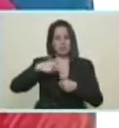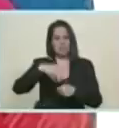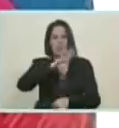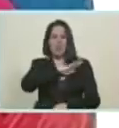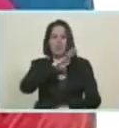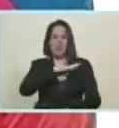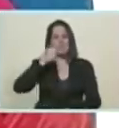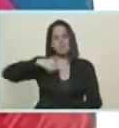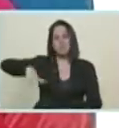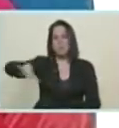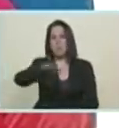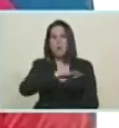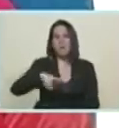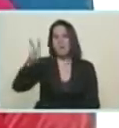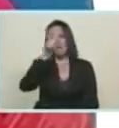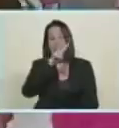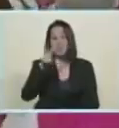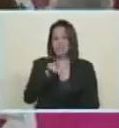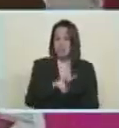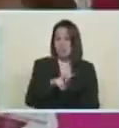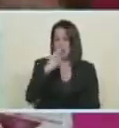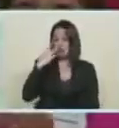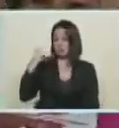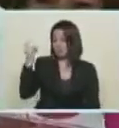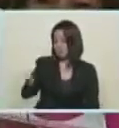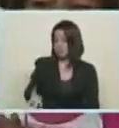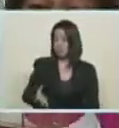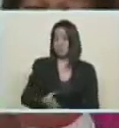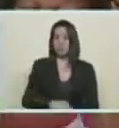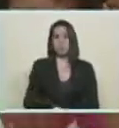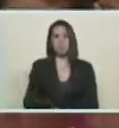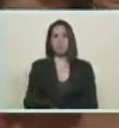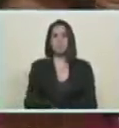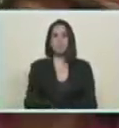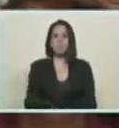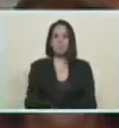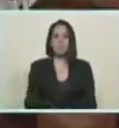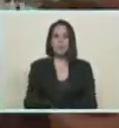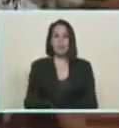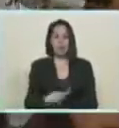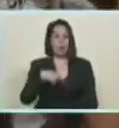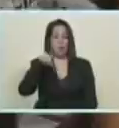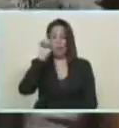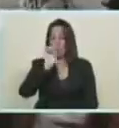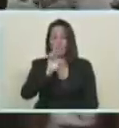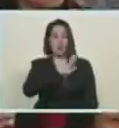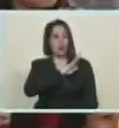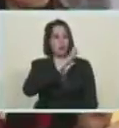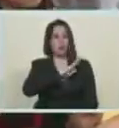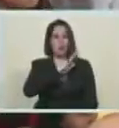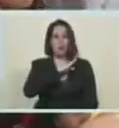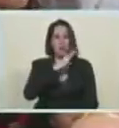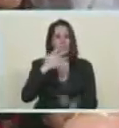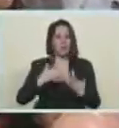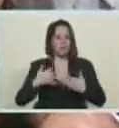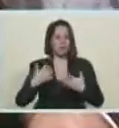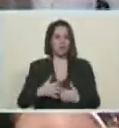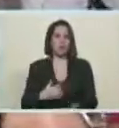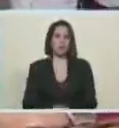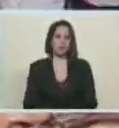llama el pueblo noble y soberano de Venezuela. Es el único dueño de esta industria.